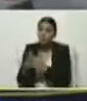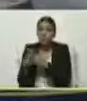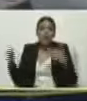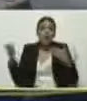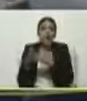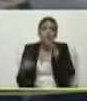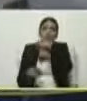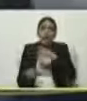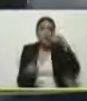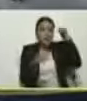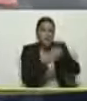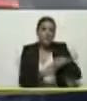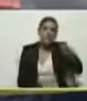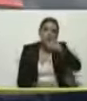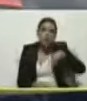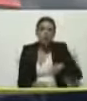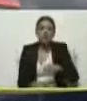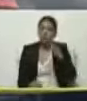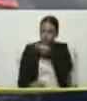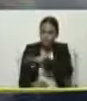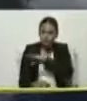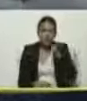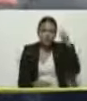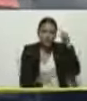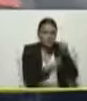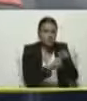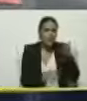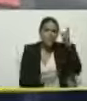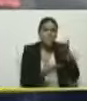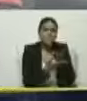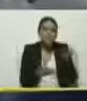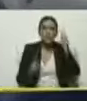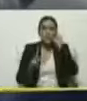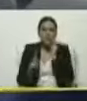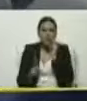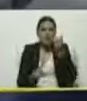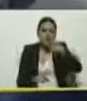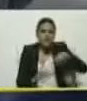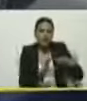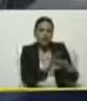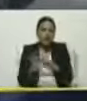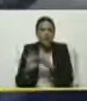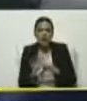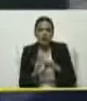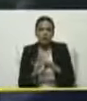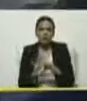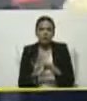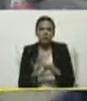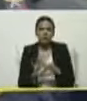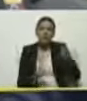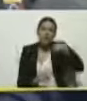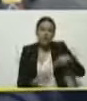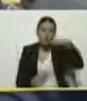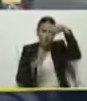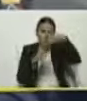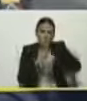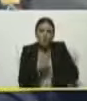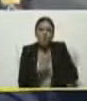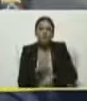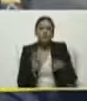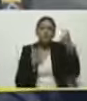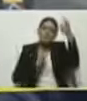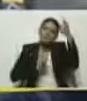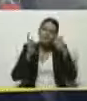antioligárquica, socialista, bolivariana y más que nunca profundamente